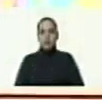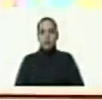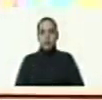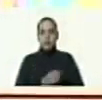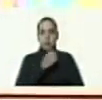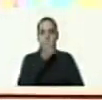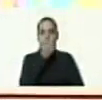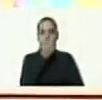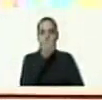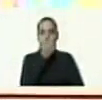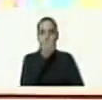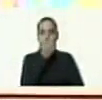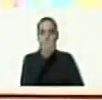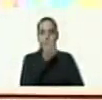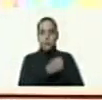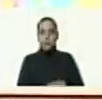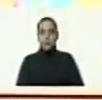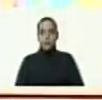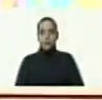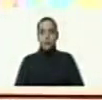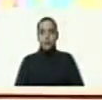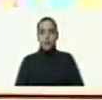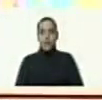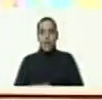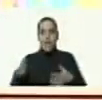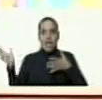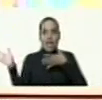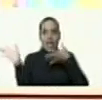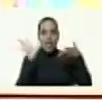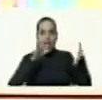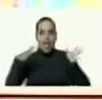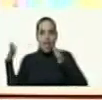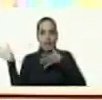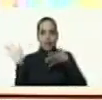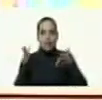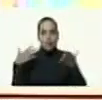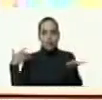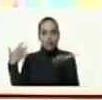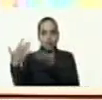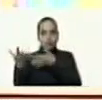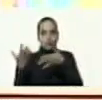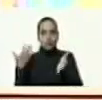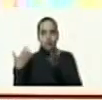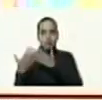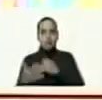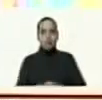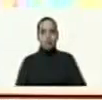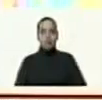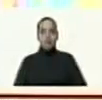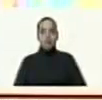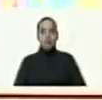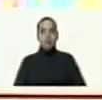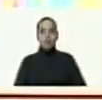Correcto. El viento retrocede sin ti, Jaumana Haddad.